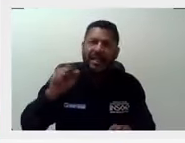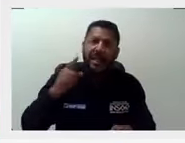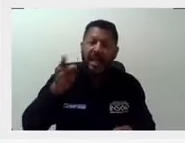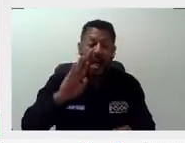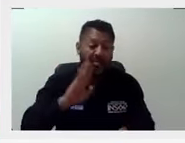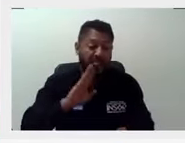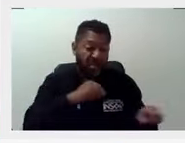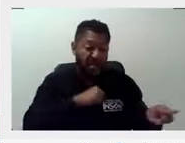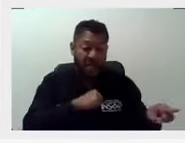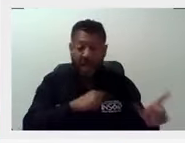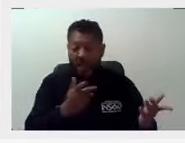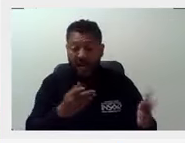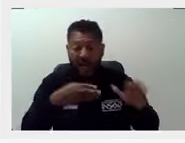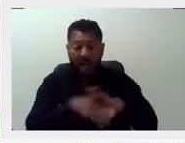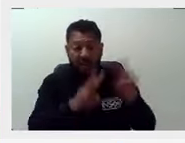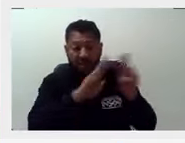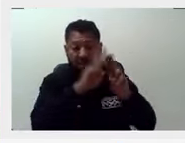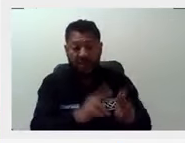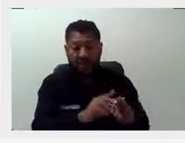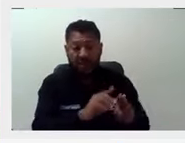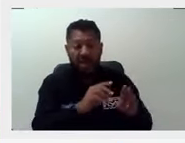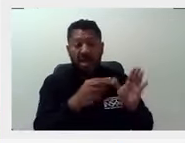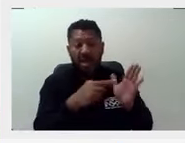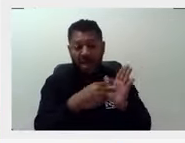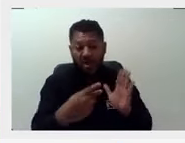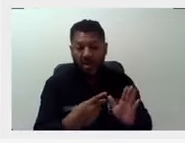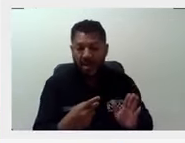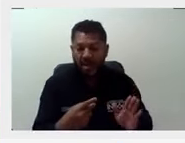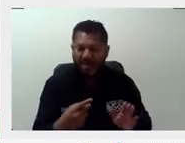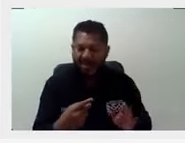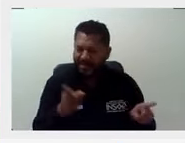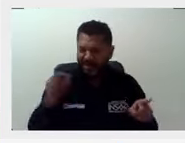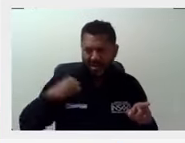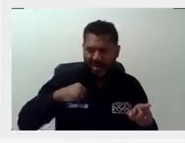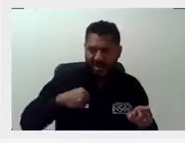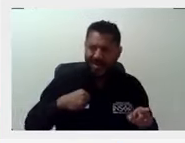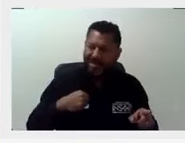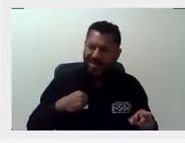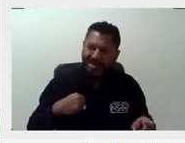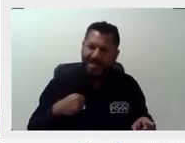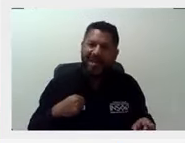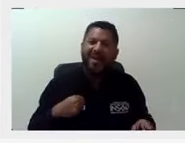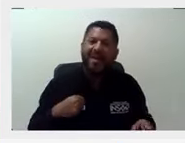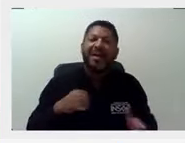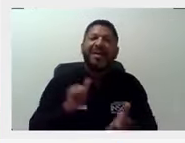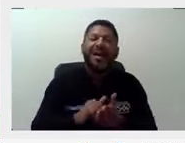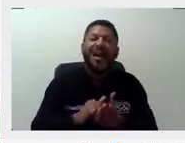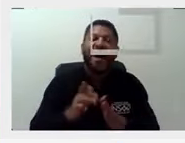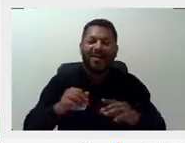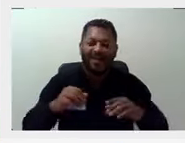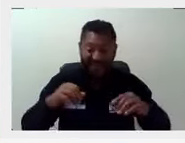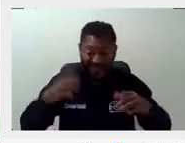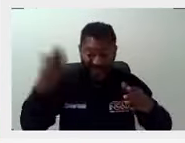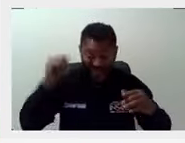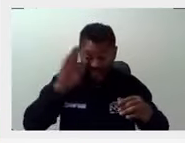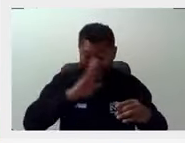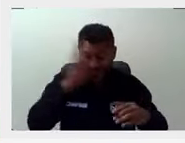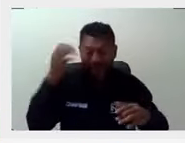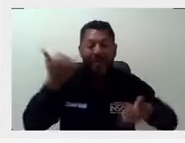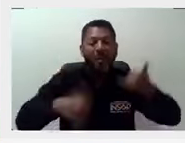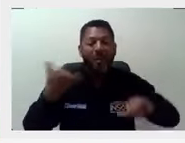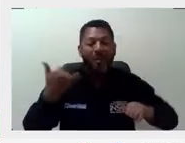tener acceso a la tecnología, no sé qué. Yo creo que cuando hacíamos la casita con la sábana, no estábamos